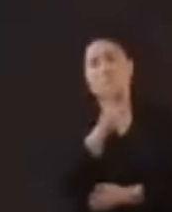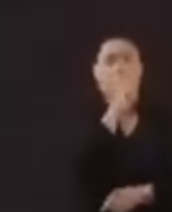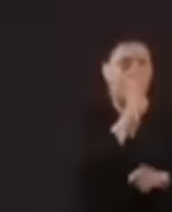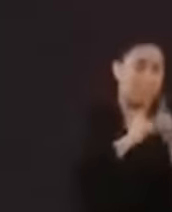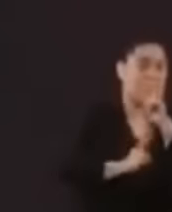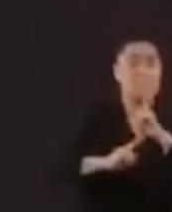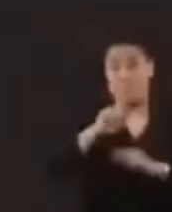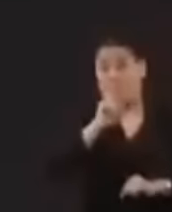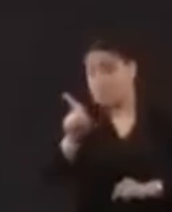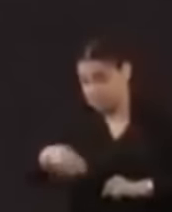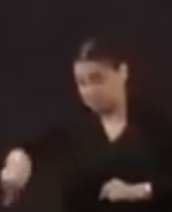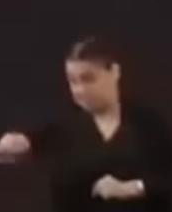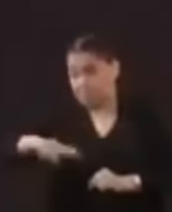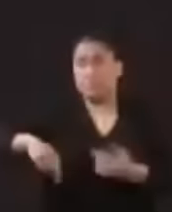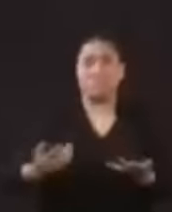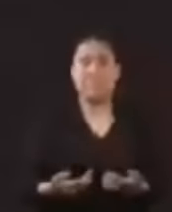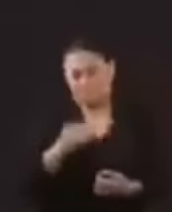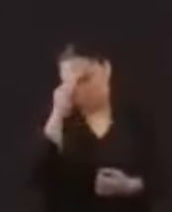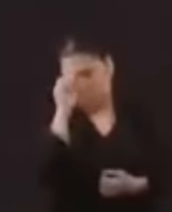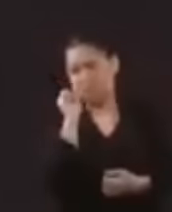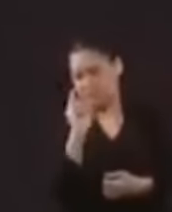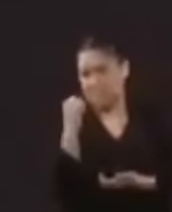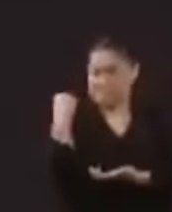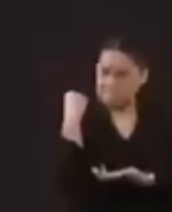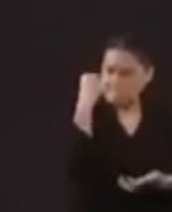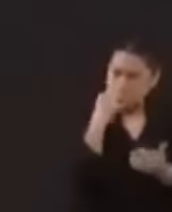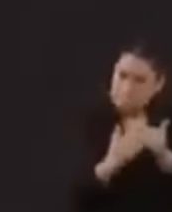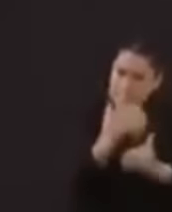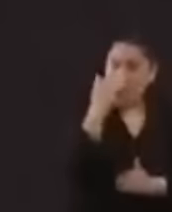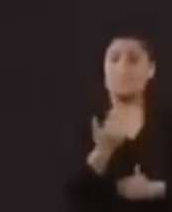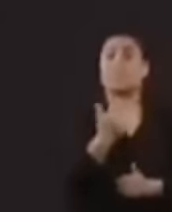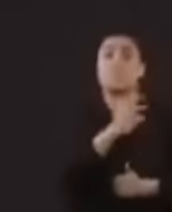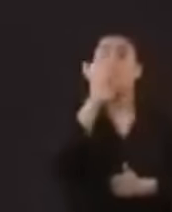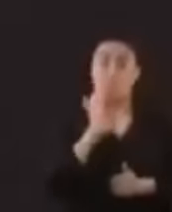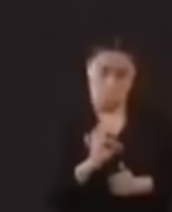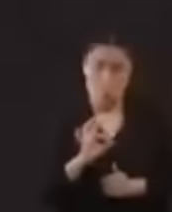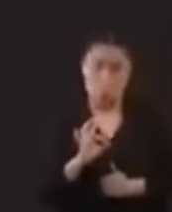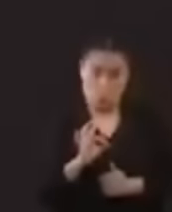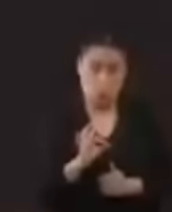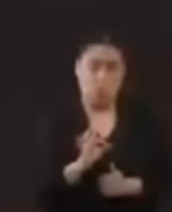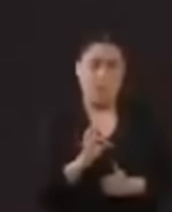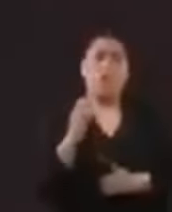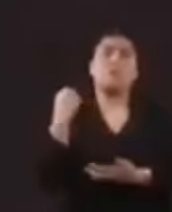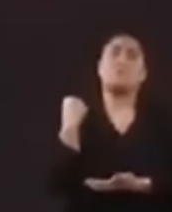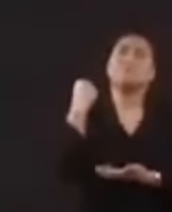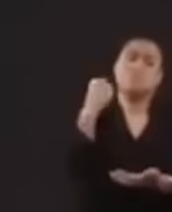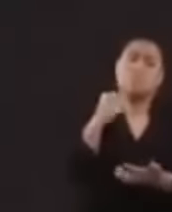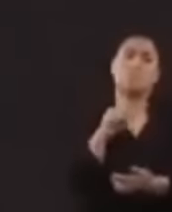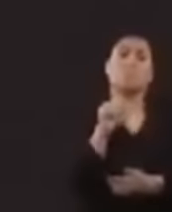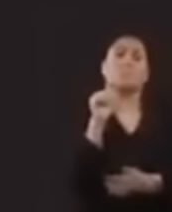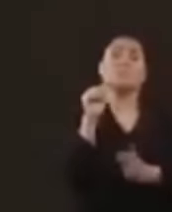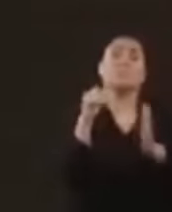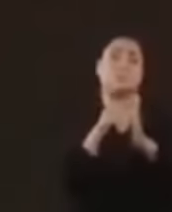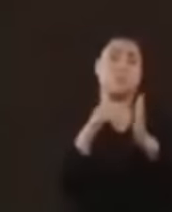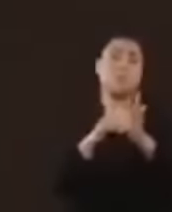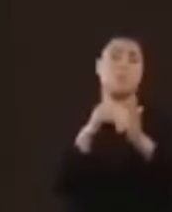Mentiras. Estamos considerando aumentar el presupuesto en 7% más. Se van a destinar 26,000 millones